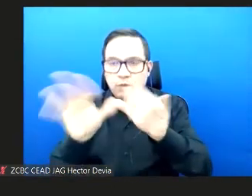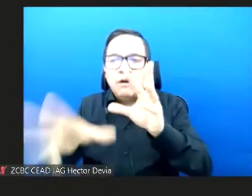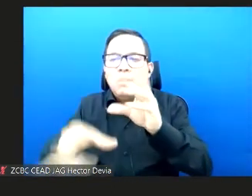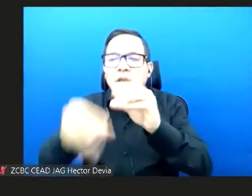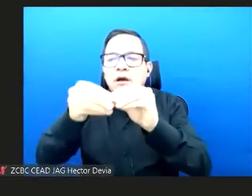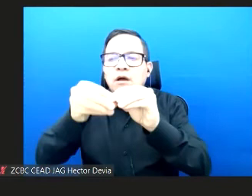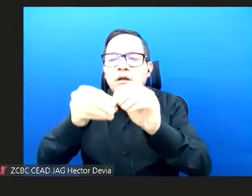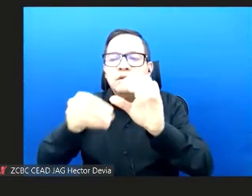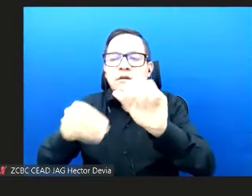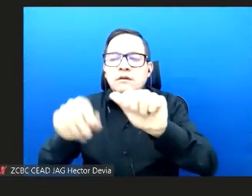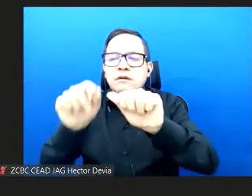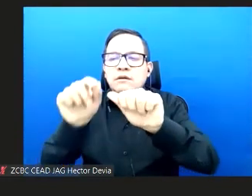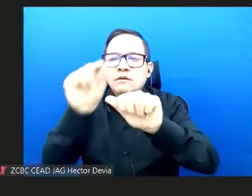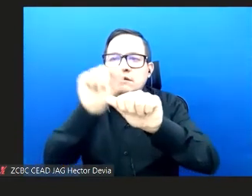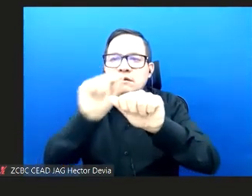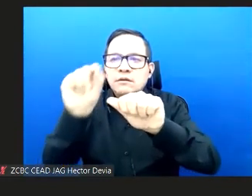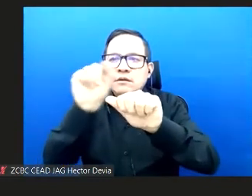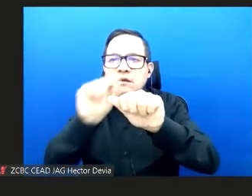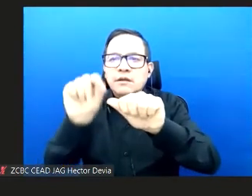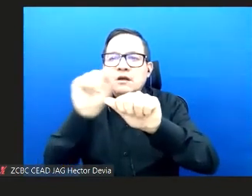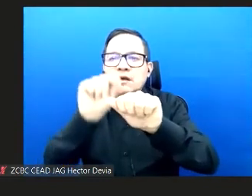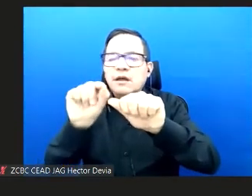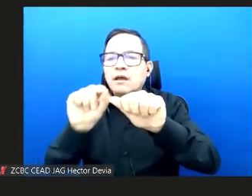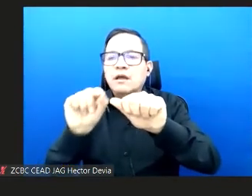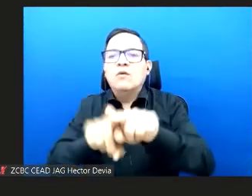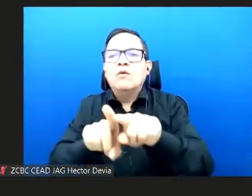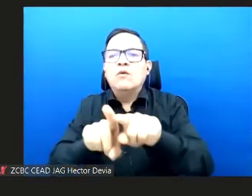forma. Sean los conjuntos